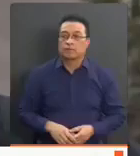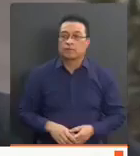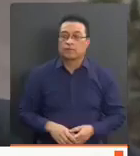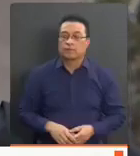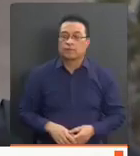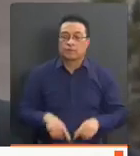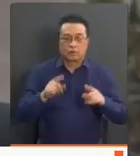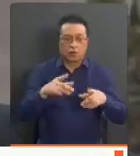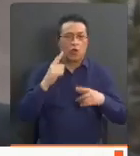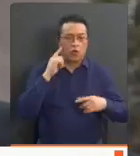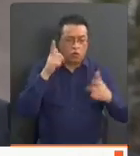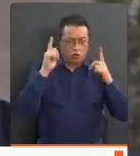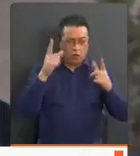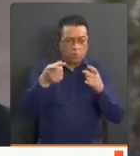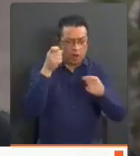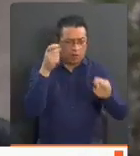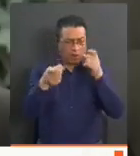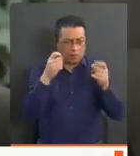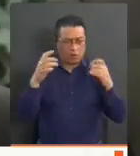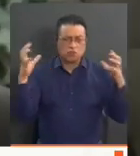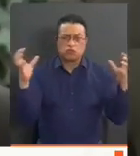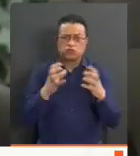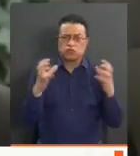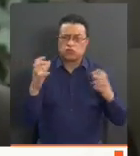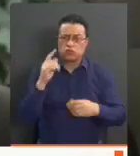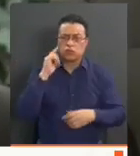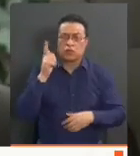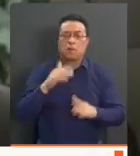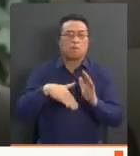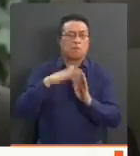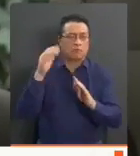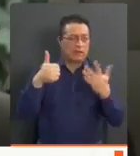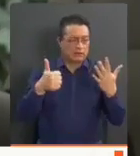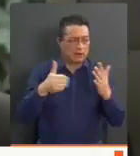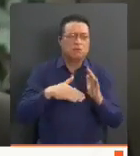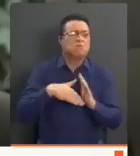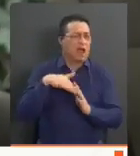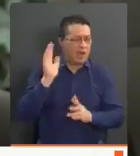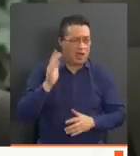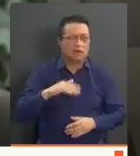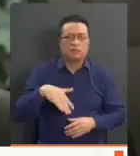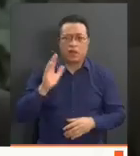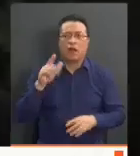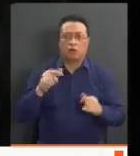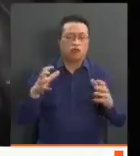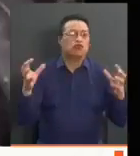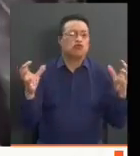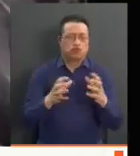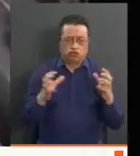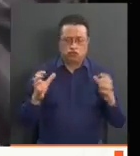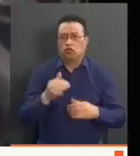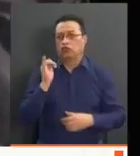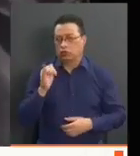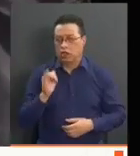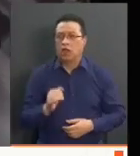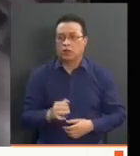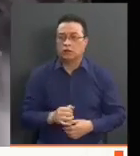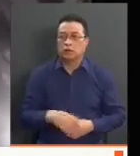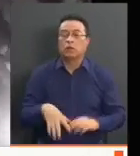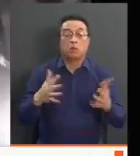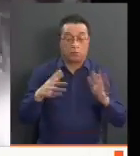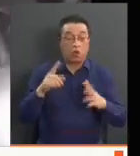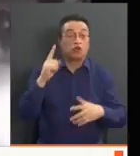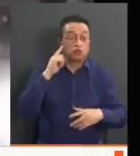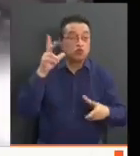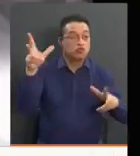fueron hartas balas y se escuchó bien fuerte, sí. Más de 6 balazos. Pero eran fuertes balazos. Al menos eso es lo que